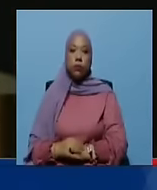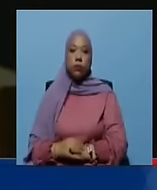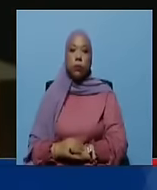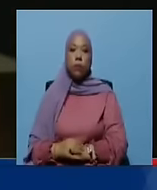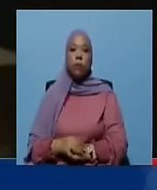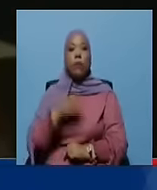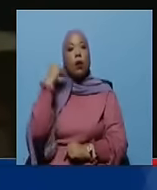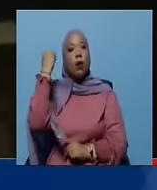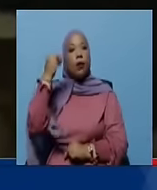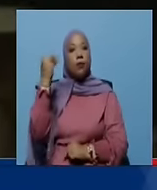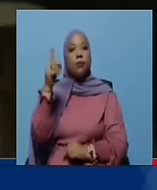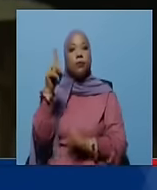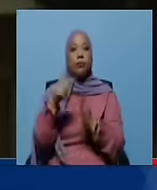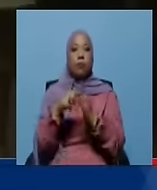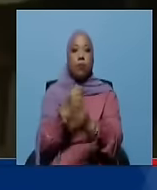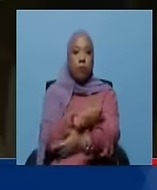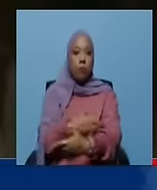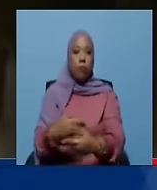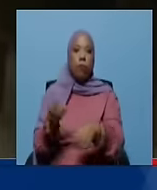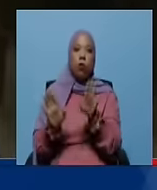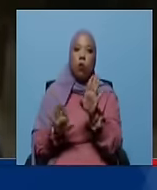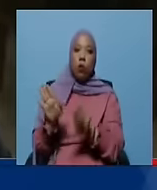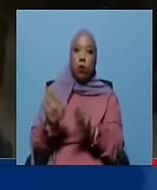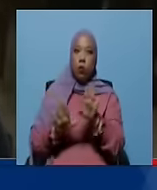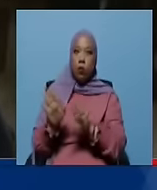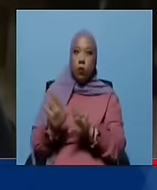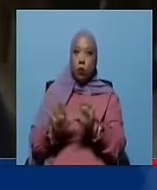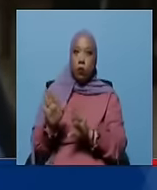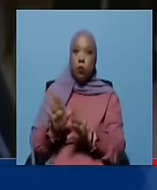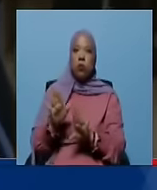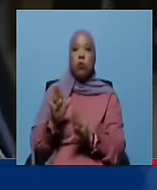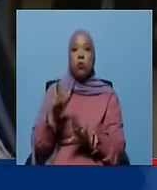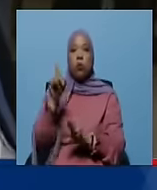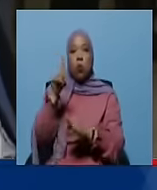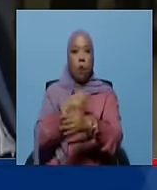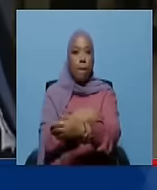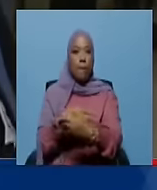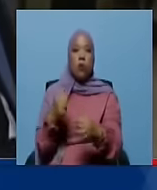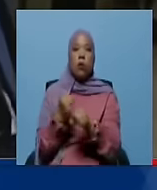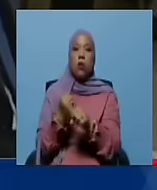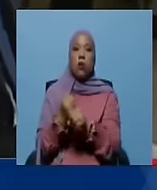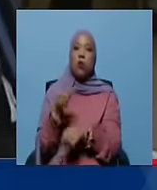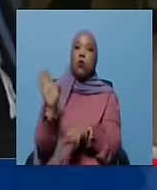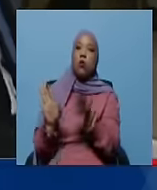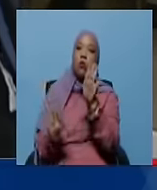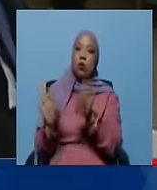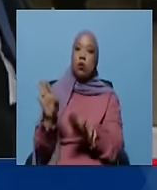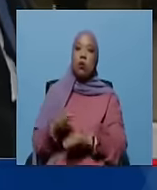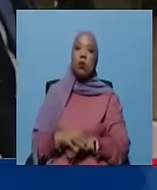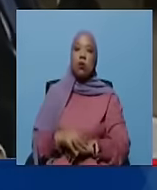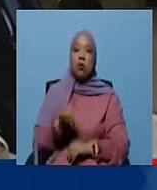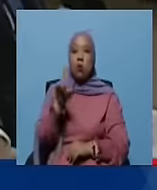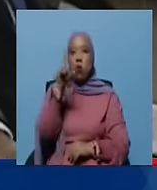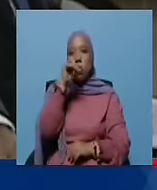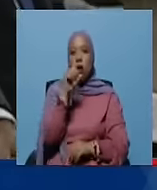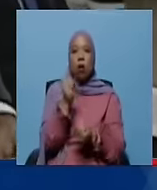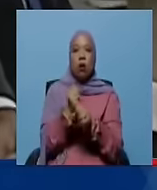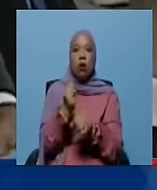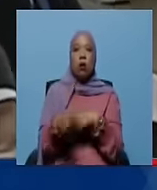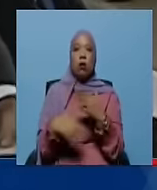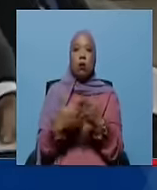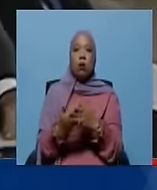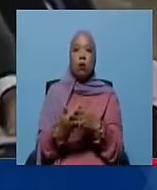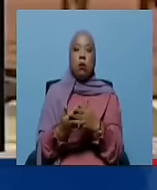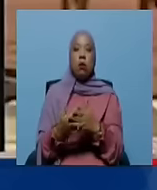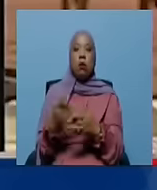Creo que sería más de 1 millón de turistas chinos. Porque si 1 millón de turistas chinos vienen en un año aquí, nada más